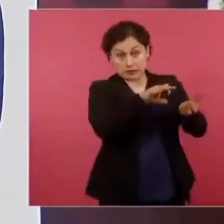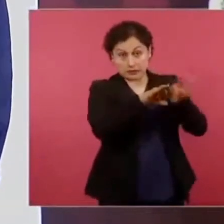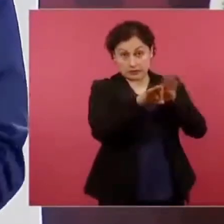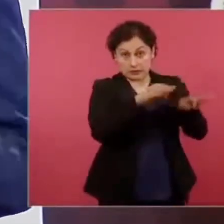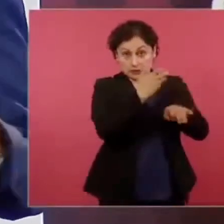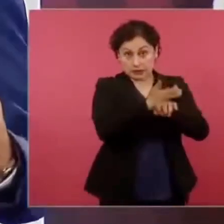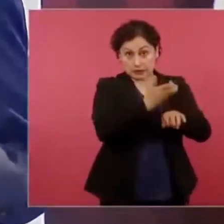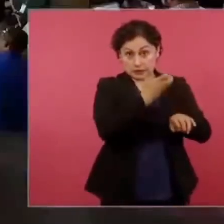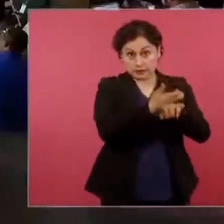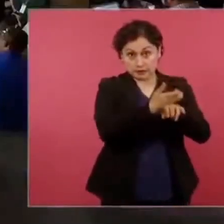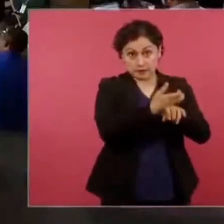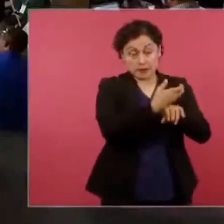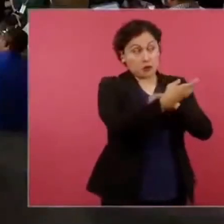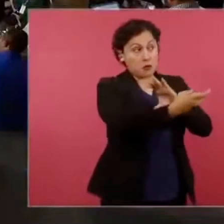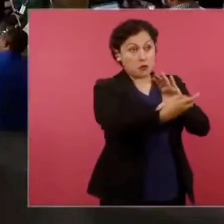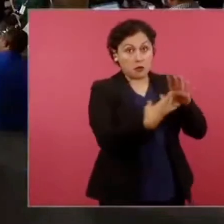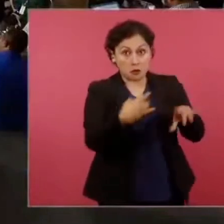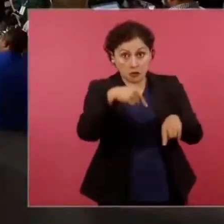¿Cómo es